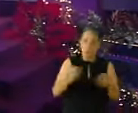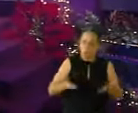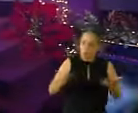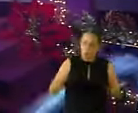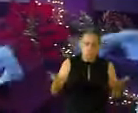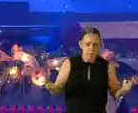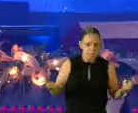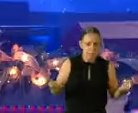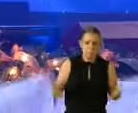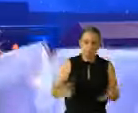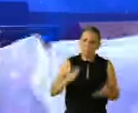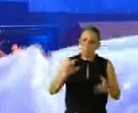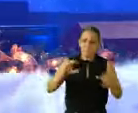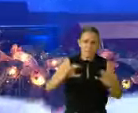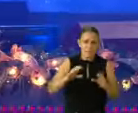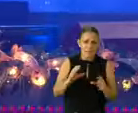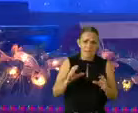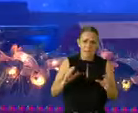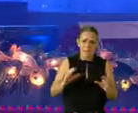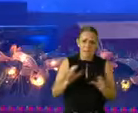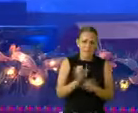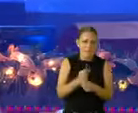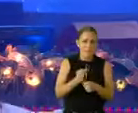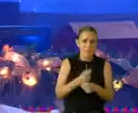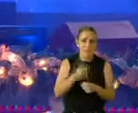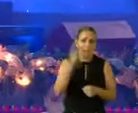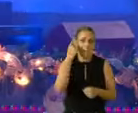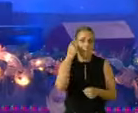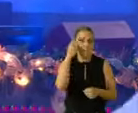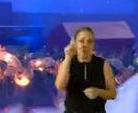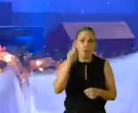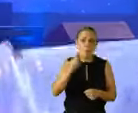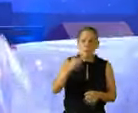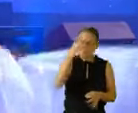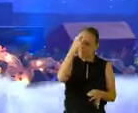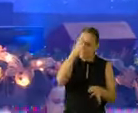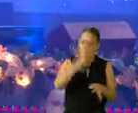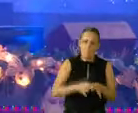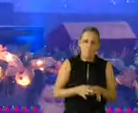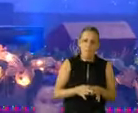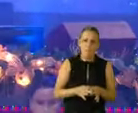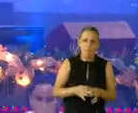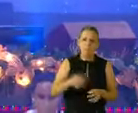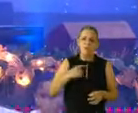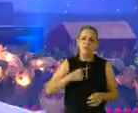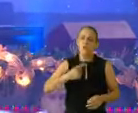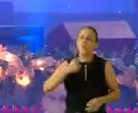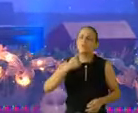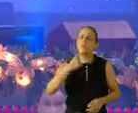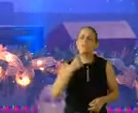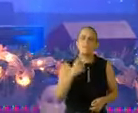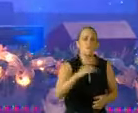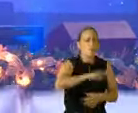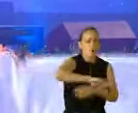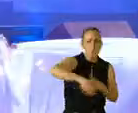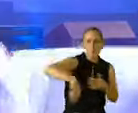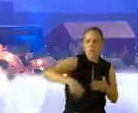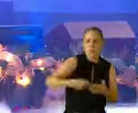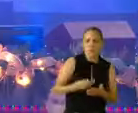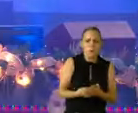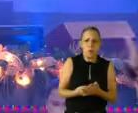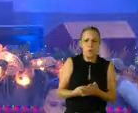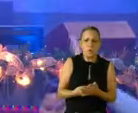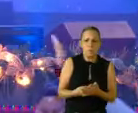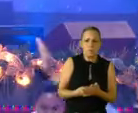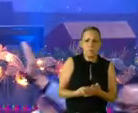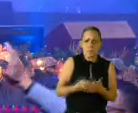creadas de lo que no se ve. Y ahora mismo, en el nombre de Jesús, yo llamo todo aquello, avanzarai, llamo todo aquello